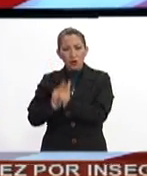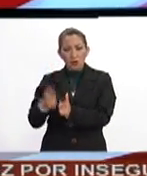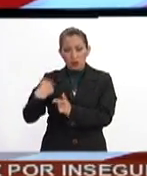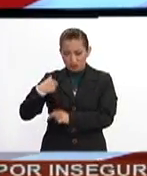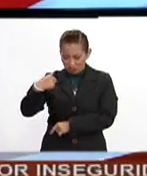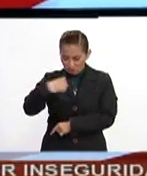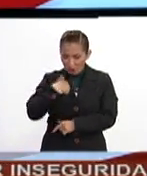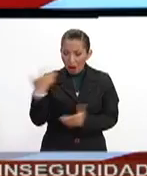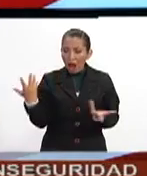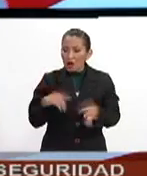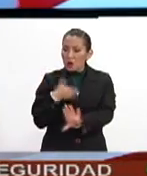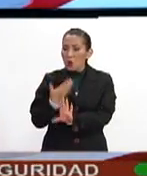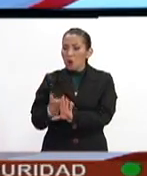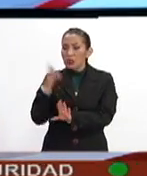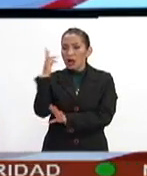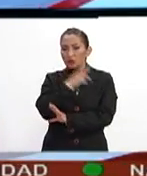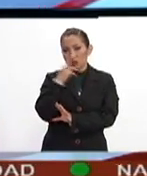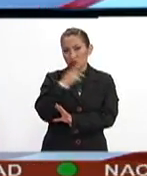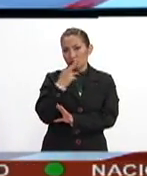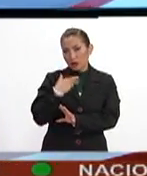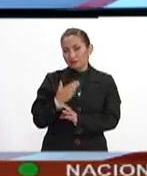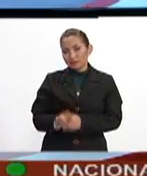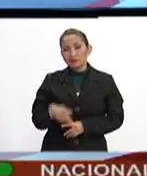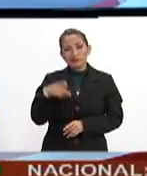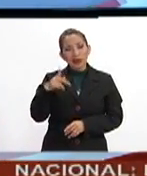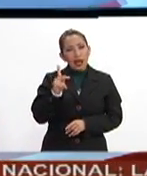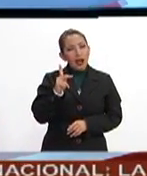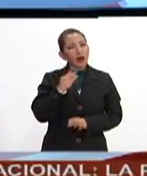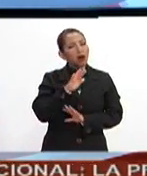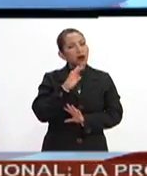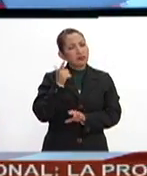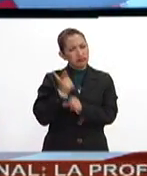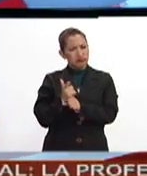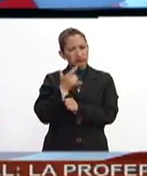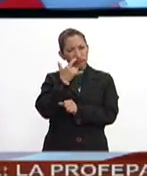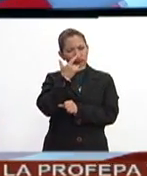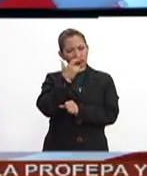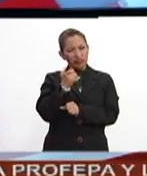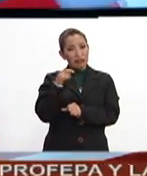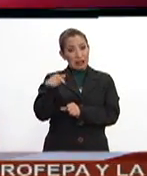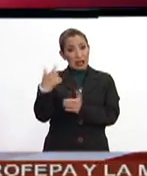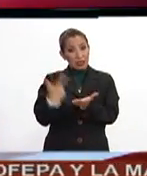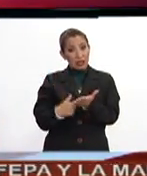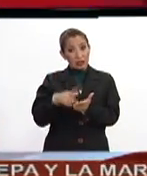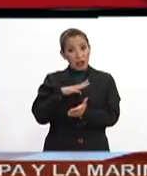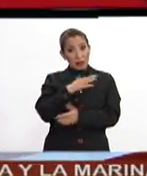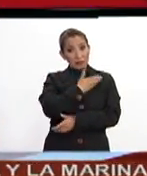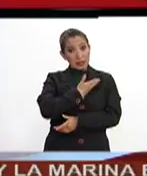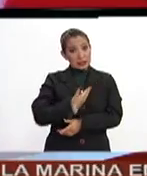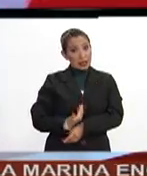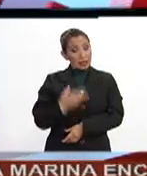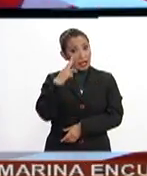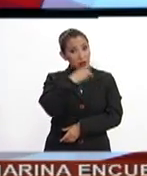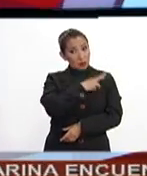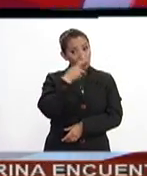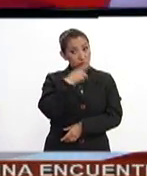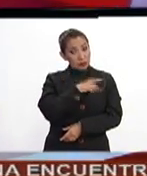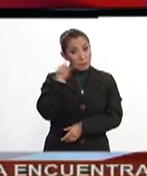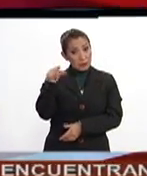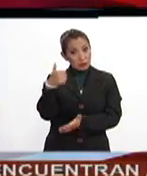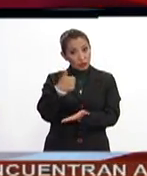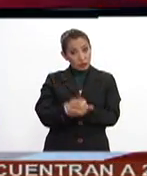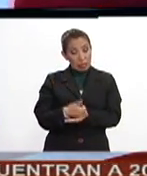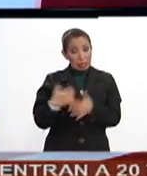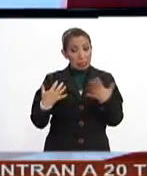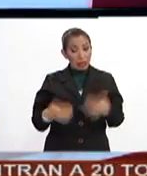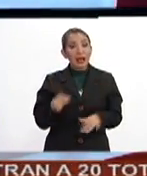han adjudicado en los últimos años estos ataques, pero lo que llama la atención es que ahí se encontraba el presidente Vladimir Putin y bueno,